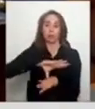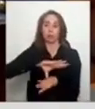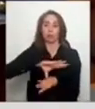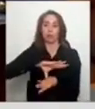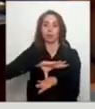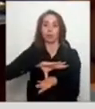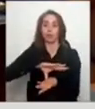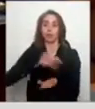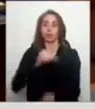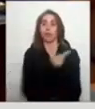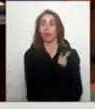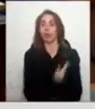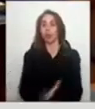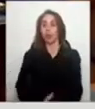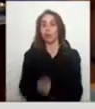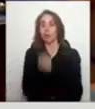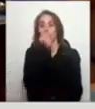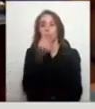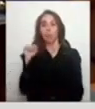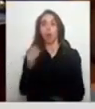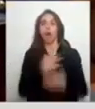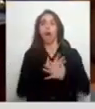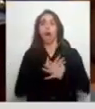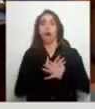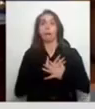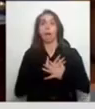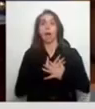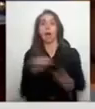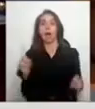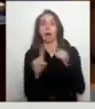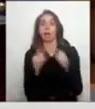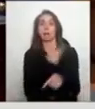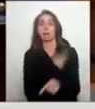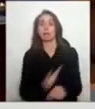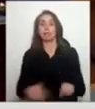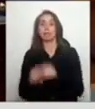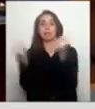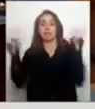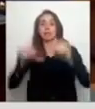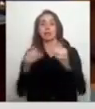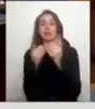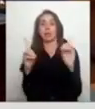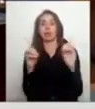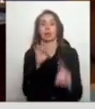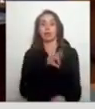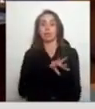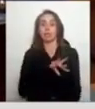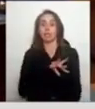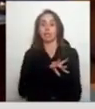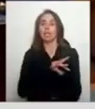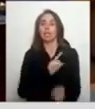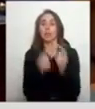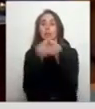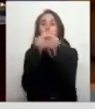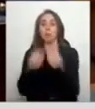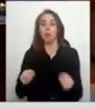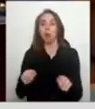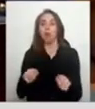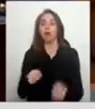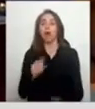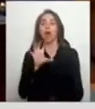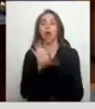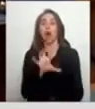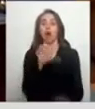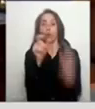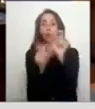se declara amante de un presidente que destruyó la democracia en Chile sembró la pobreza y el odio entre los chilenos